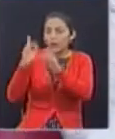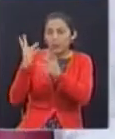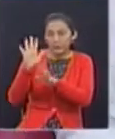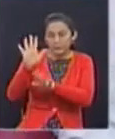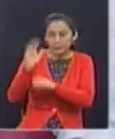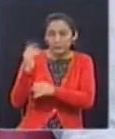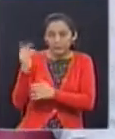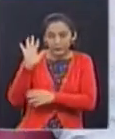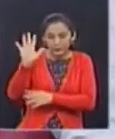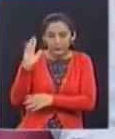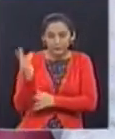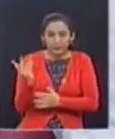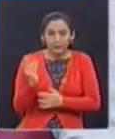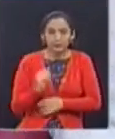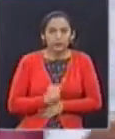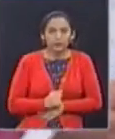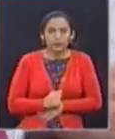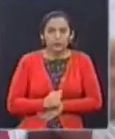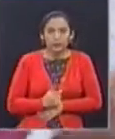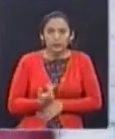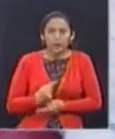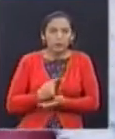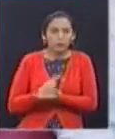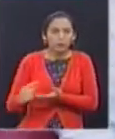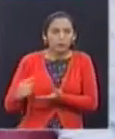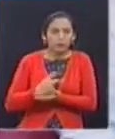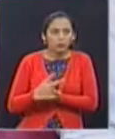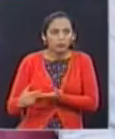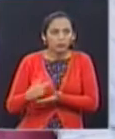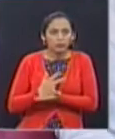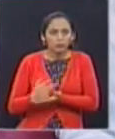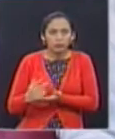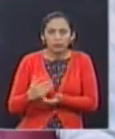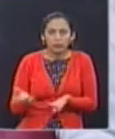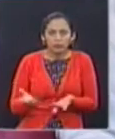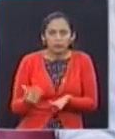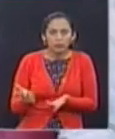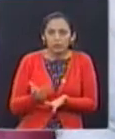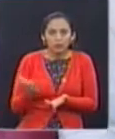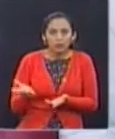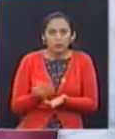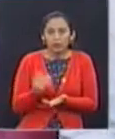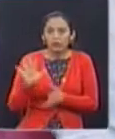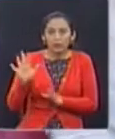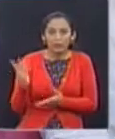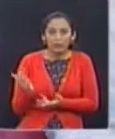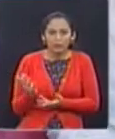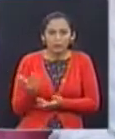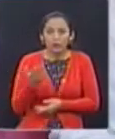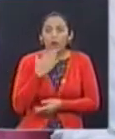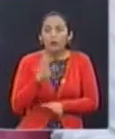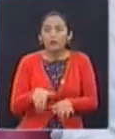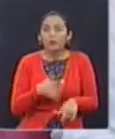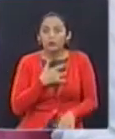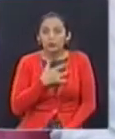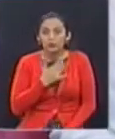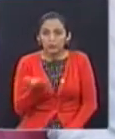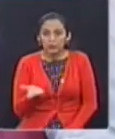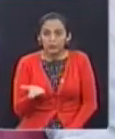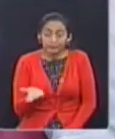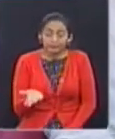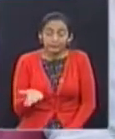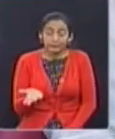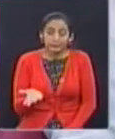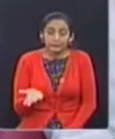han pasado varias semanas y estas decisiones se pudieron haber tomado, pues yo creo que